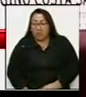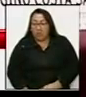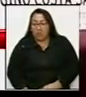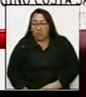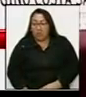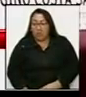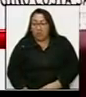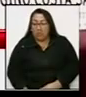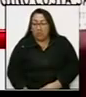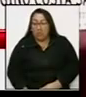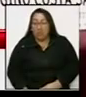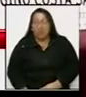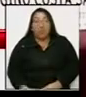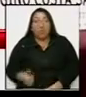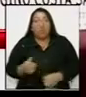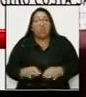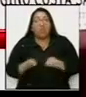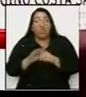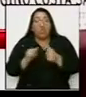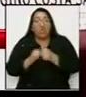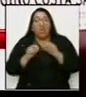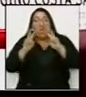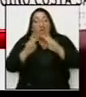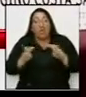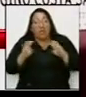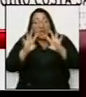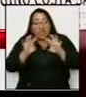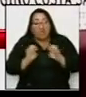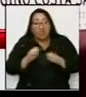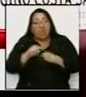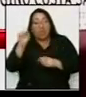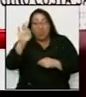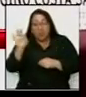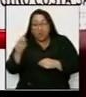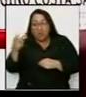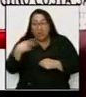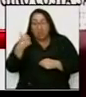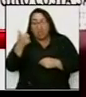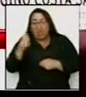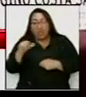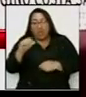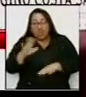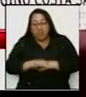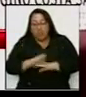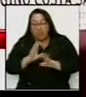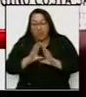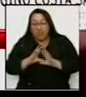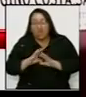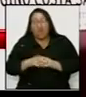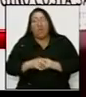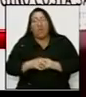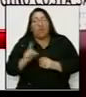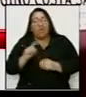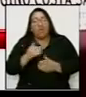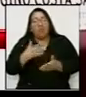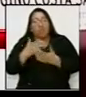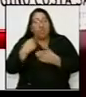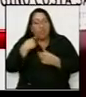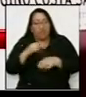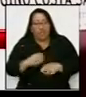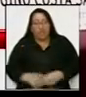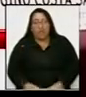cual es importante y necesario al momento de la evaluación, pues son estos indicadores los que se deben tener en cuenta para no incurrir en